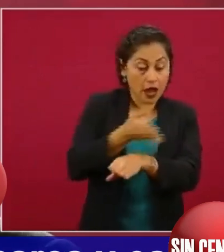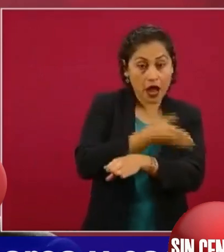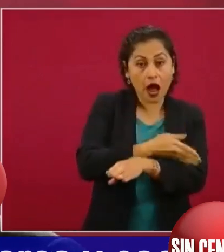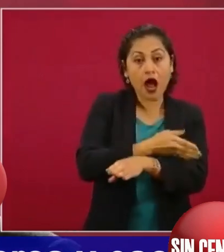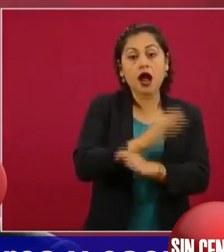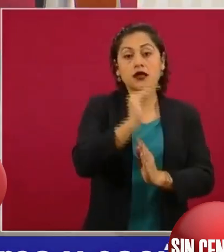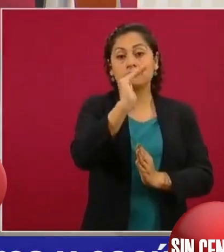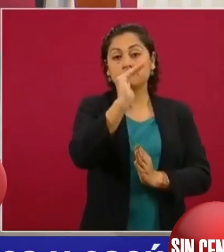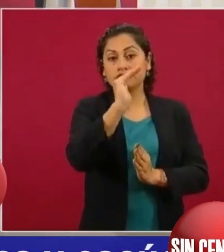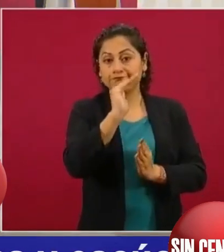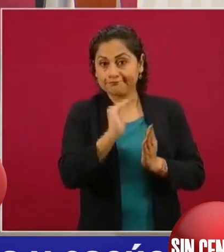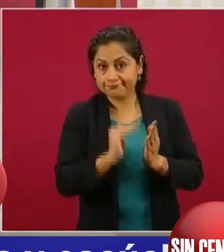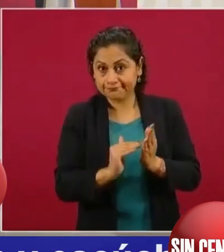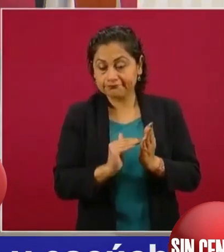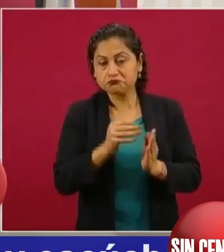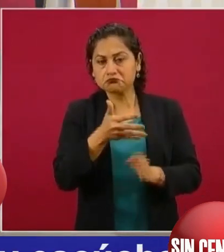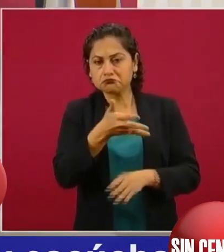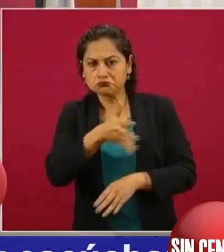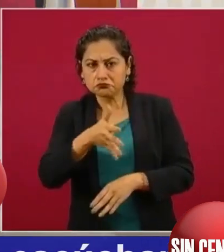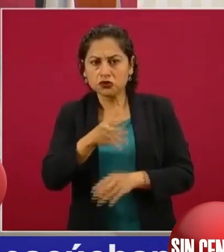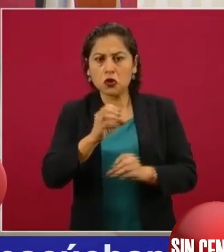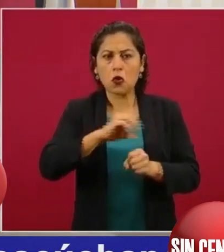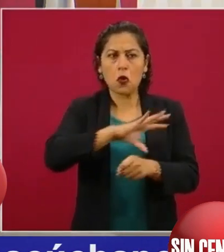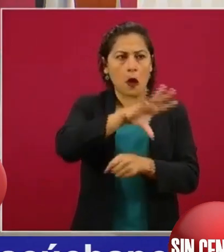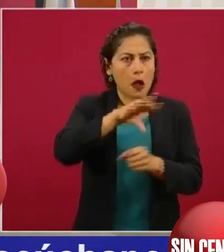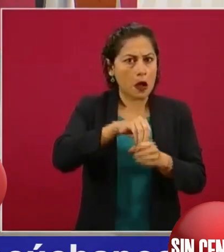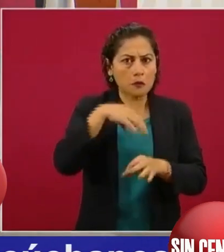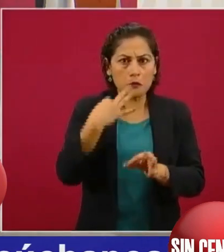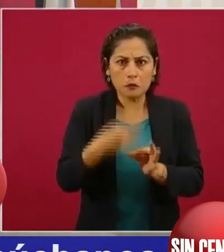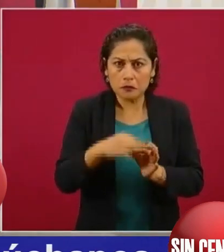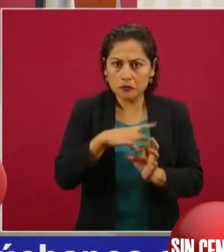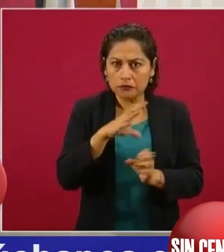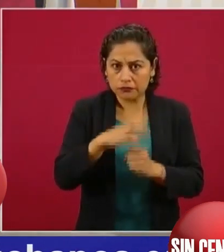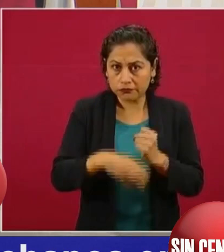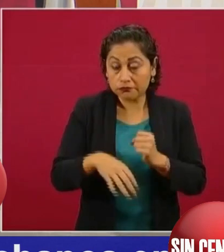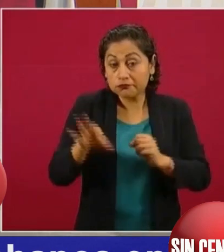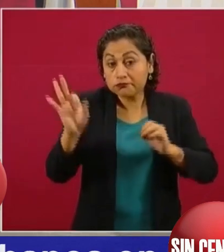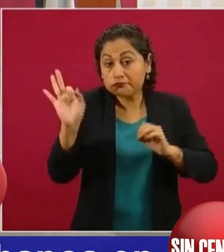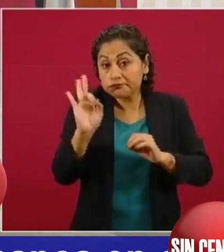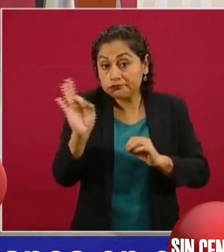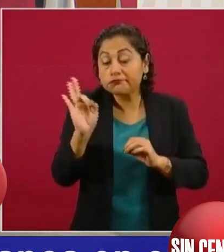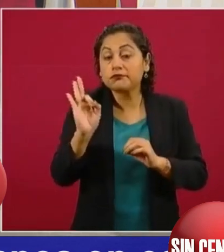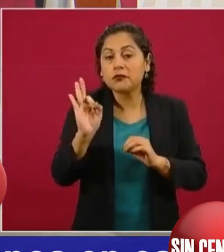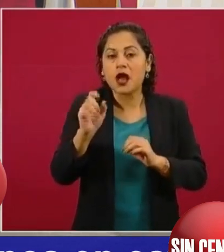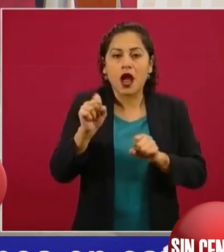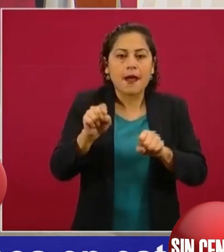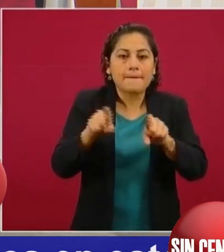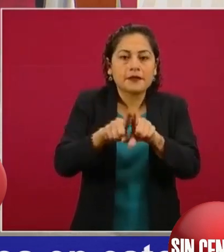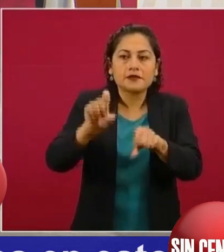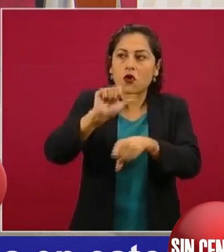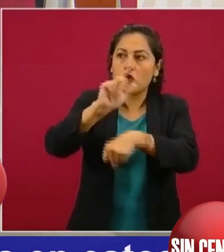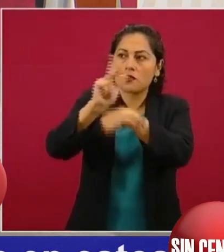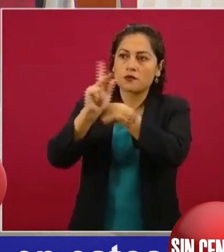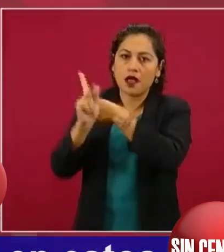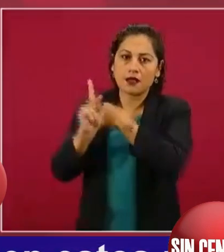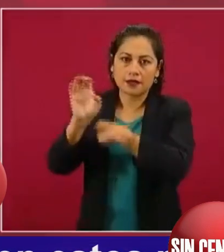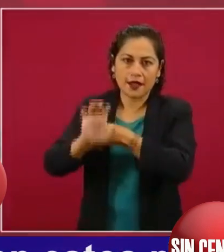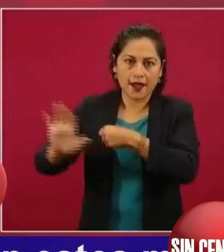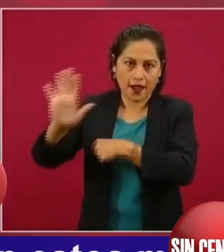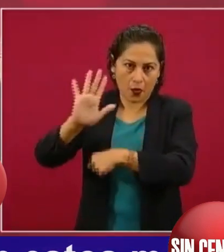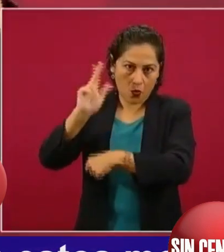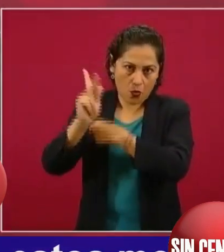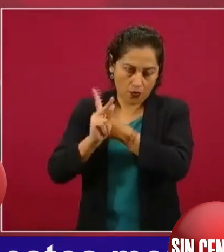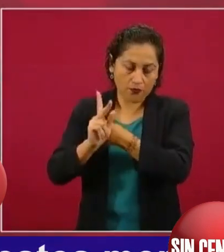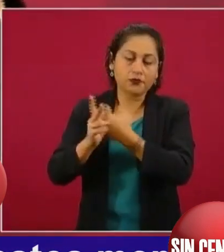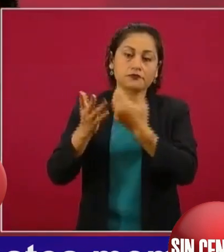reducción intermedia o completa, o como ocurrió en varios países europeos, independientemente de